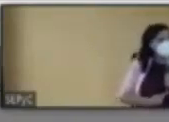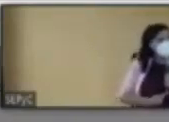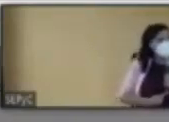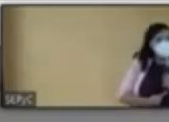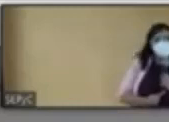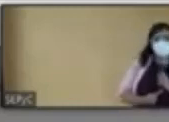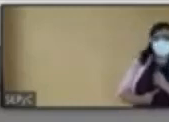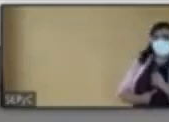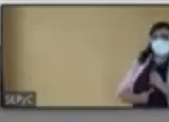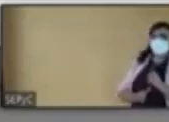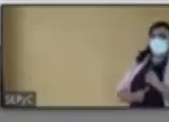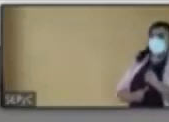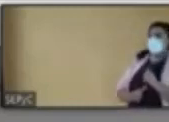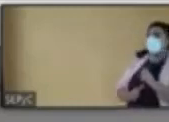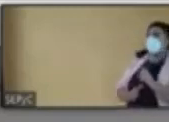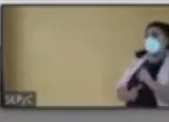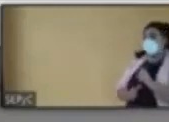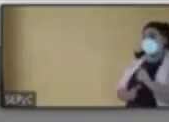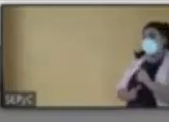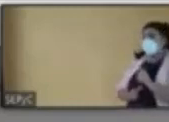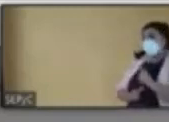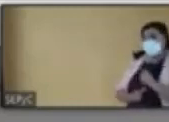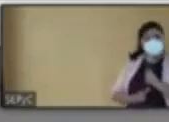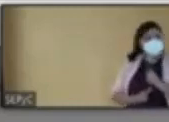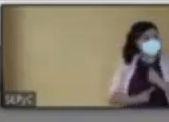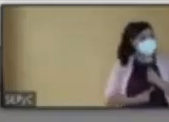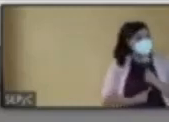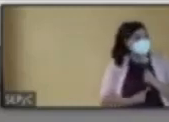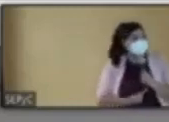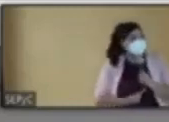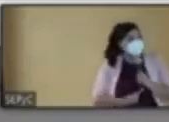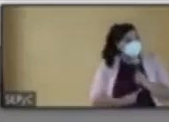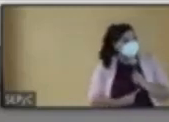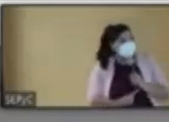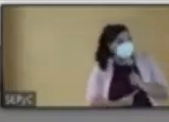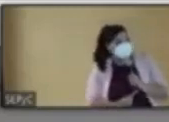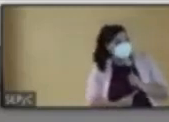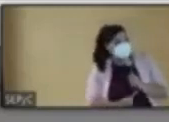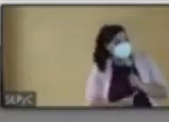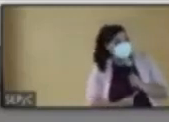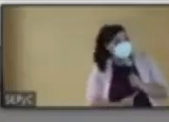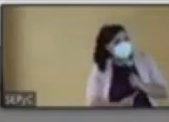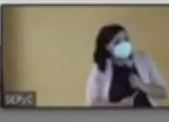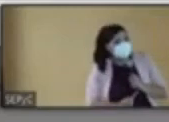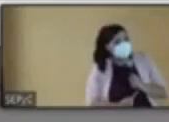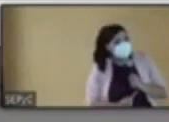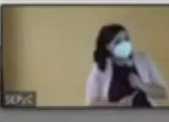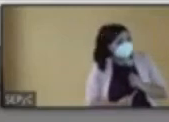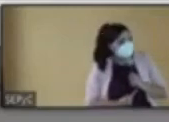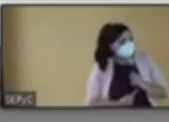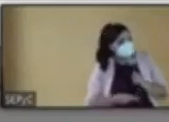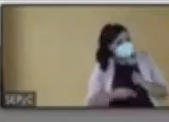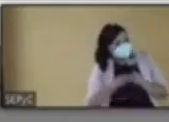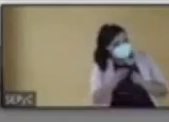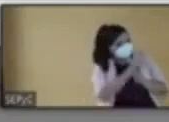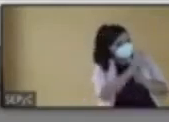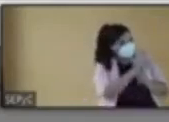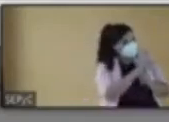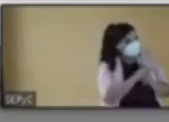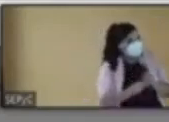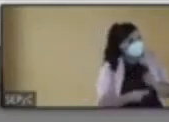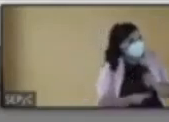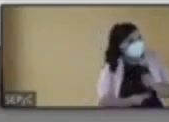nombre de la empresa, sociedad o asociación en la que participa? El RFC de la misma y los demás